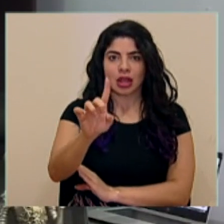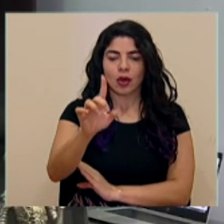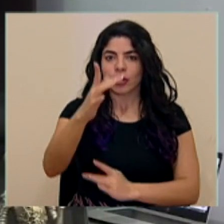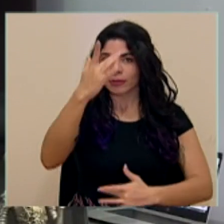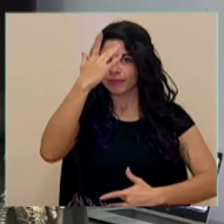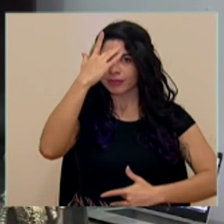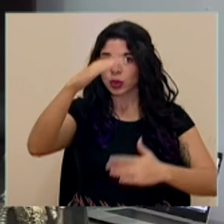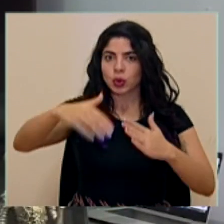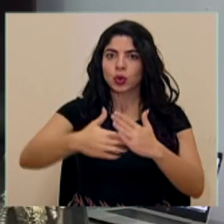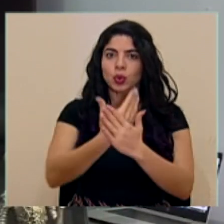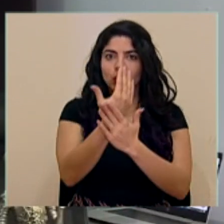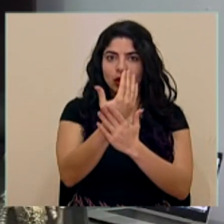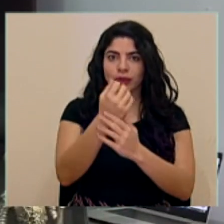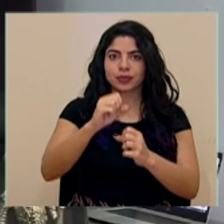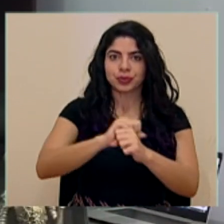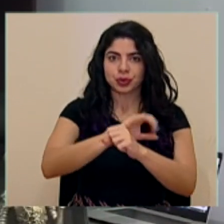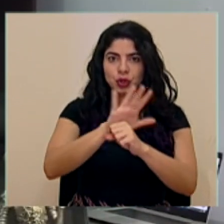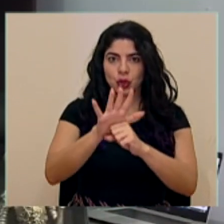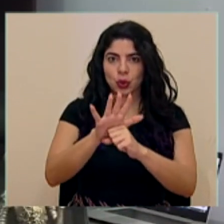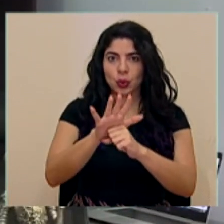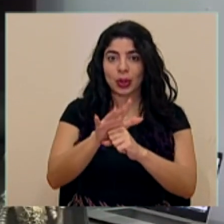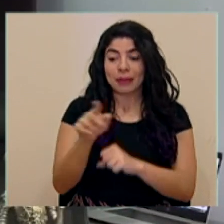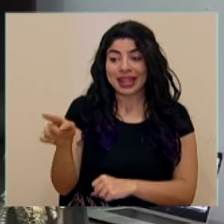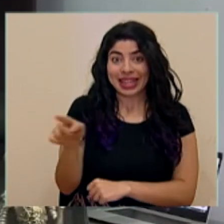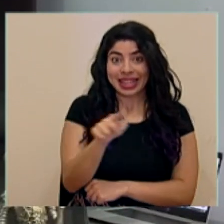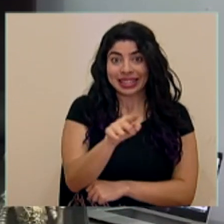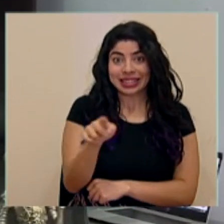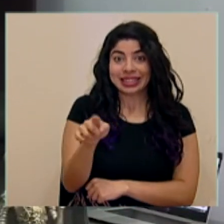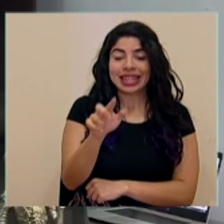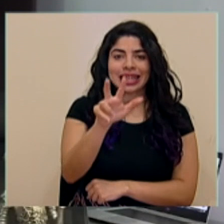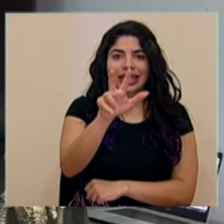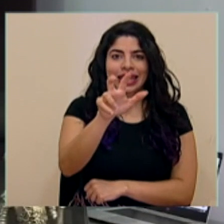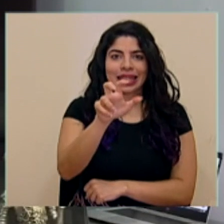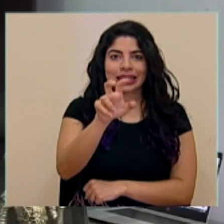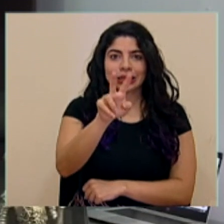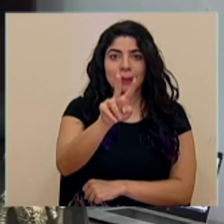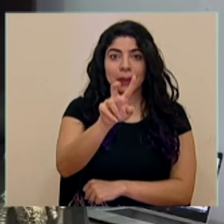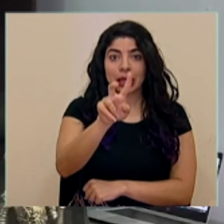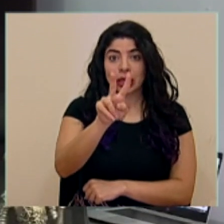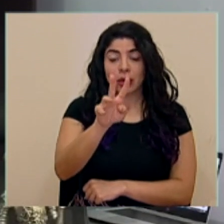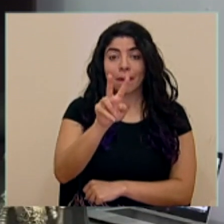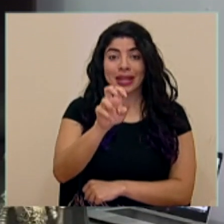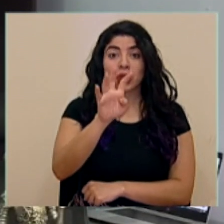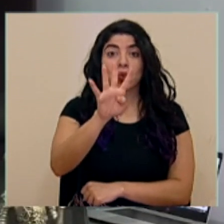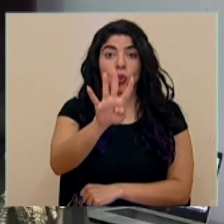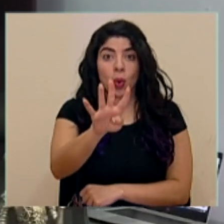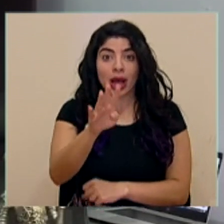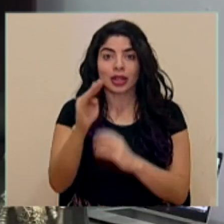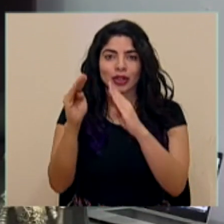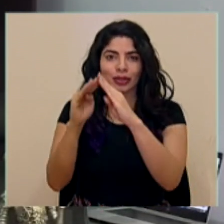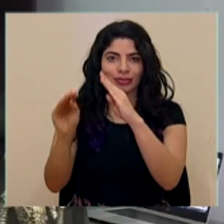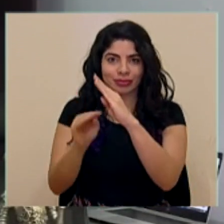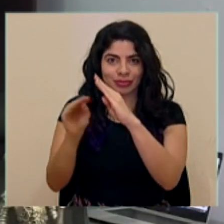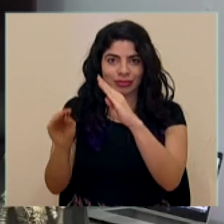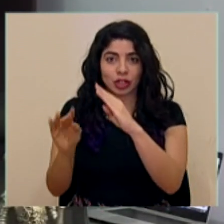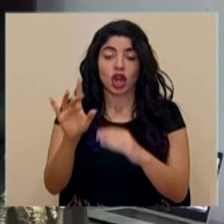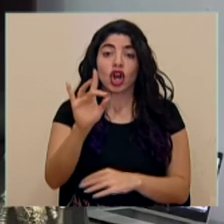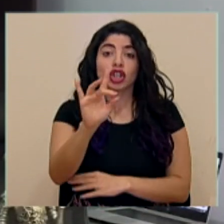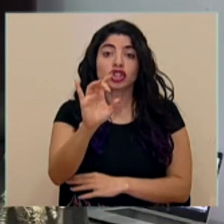casos nuevos de COVID-19, de los cuales 324 fueron diagnosticados por nexo epidemiológico